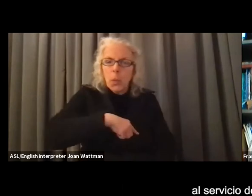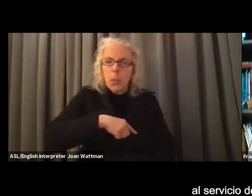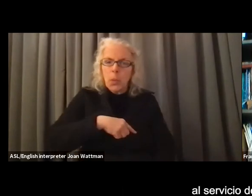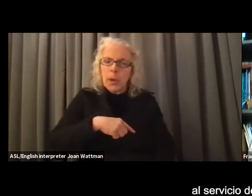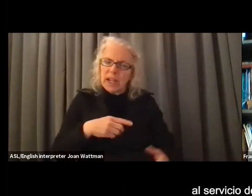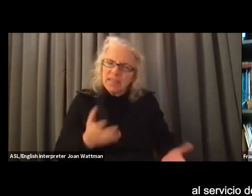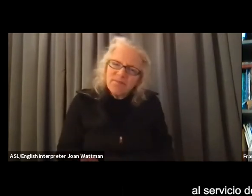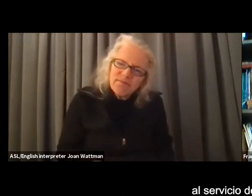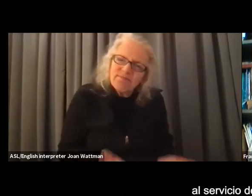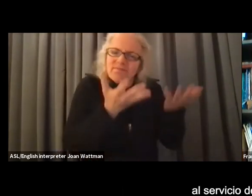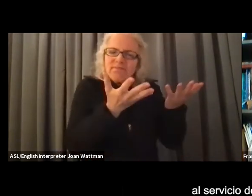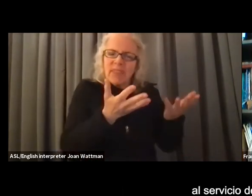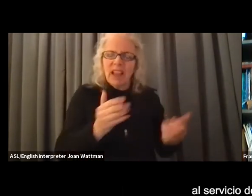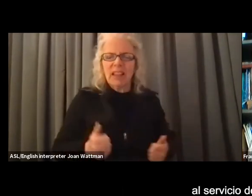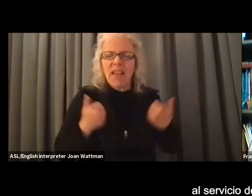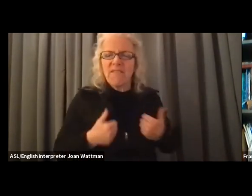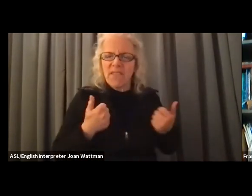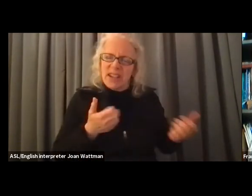ponerlos al servicio de la dignidad humana.